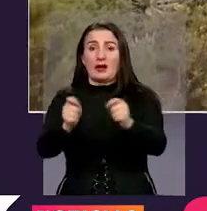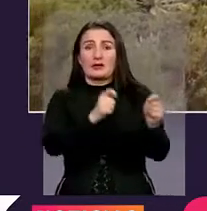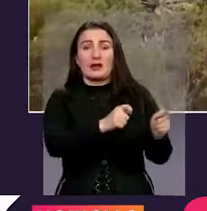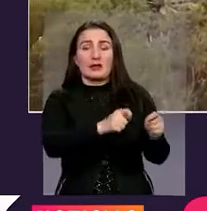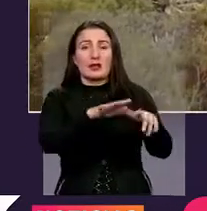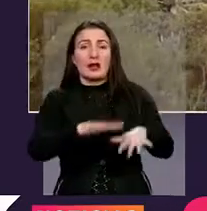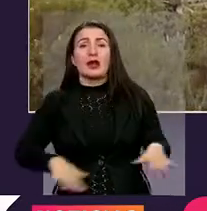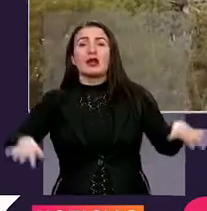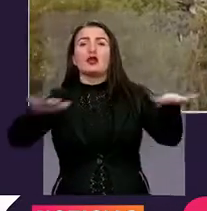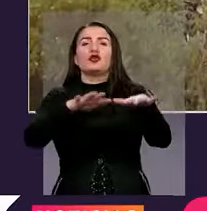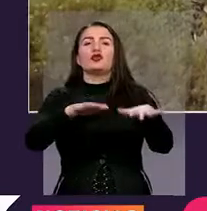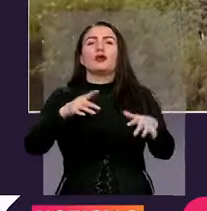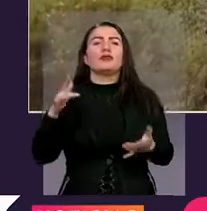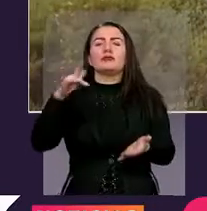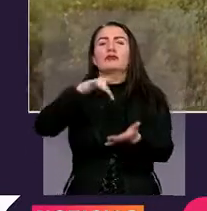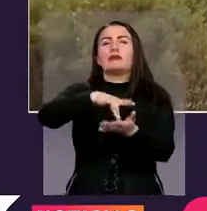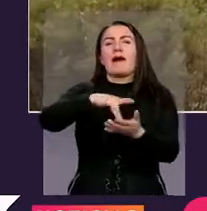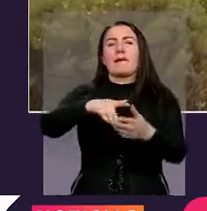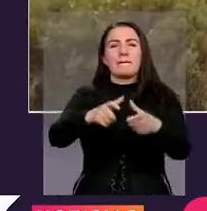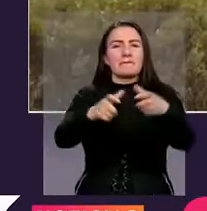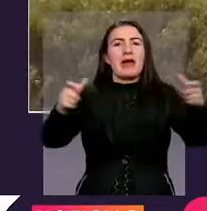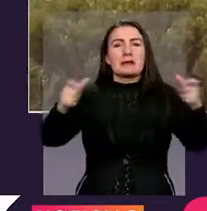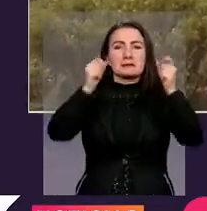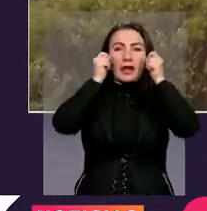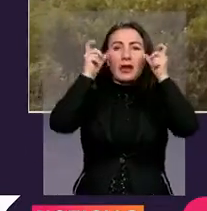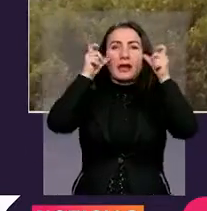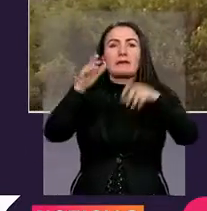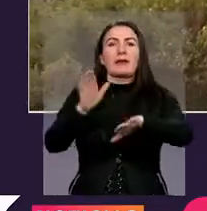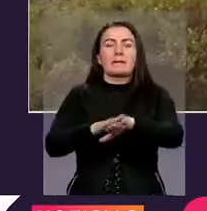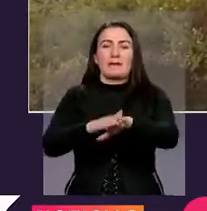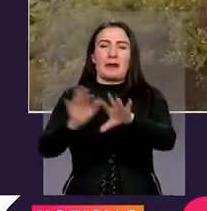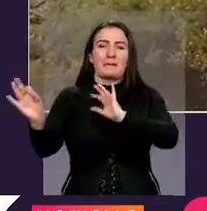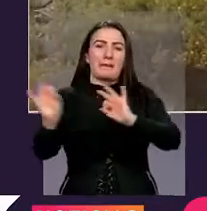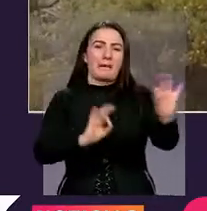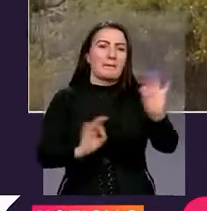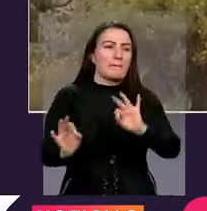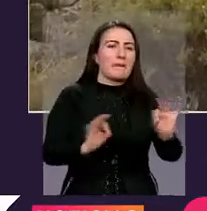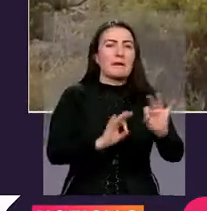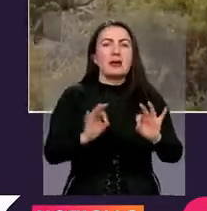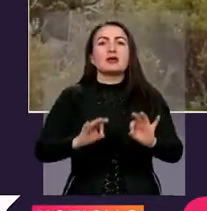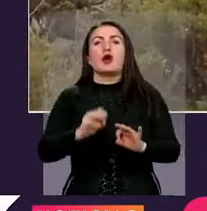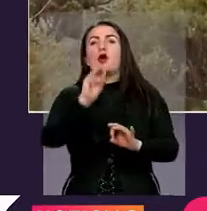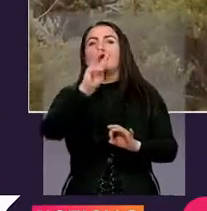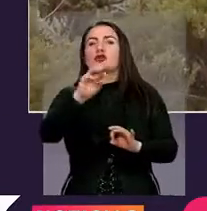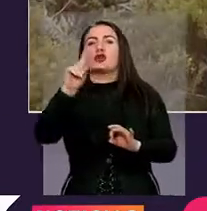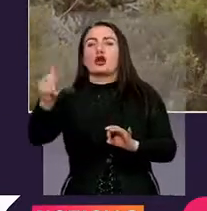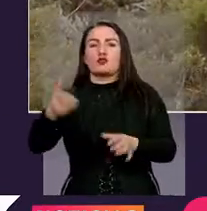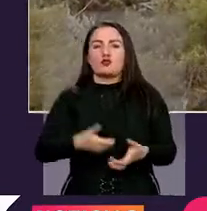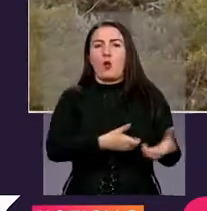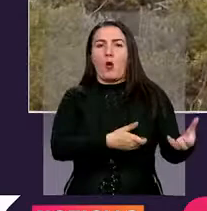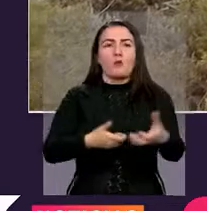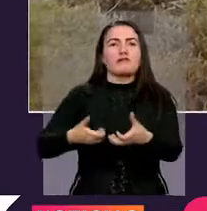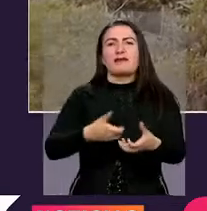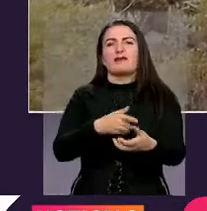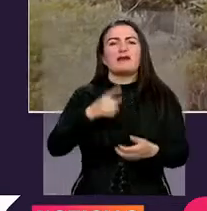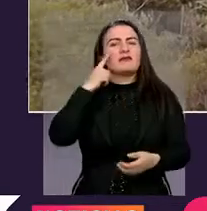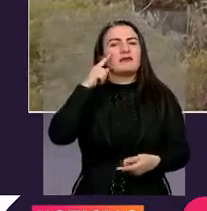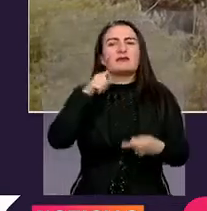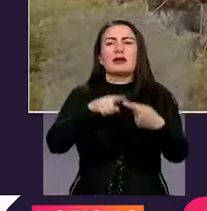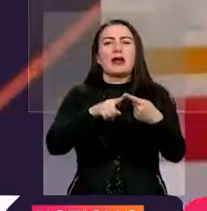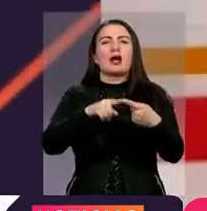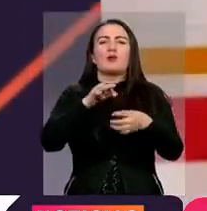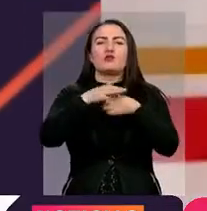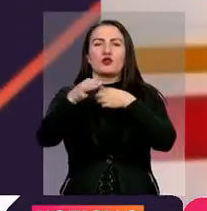de Bomberos de Cundinamarca nos encontramos en máxima alerta y preparación a través de nuestros 82 cuerpos de bomberos, principalmente en los